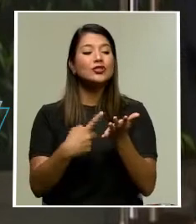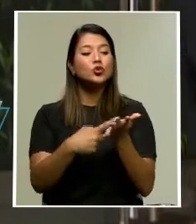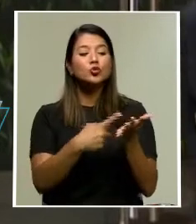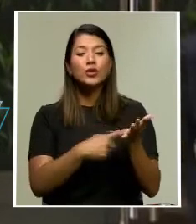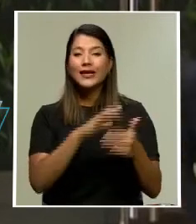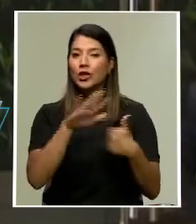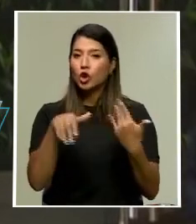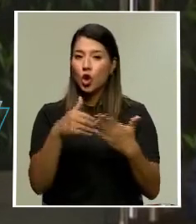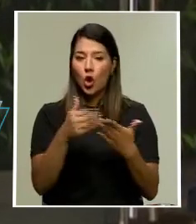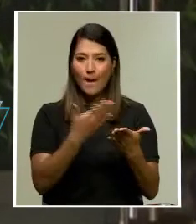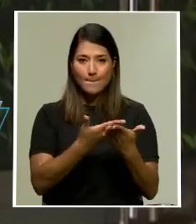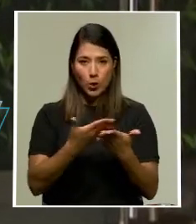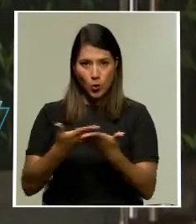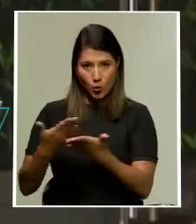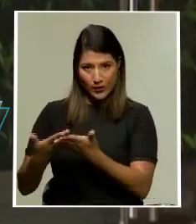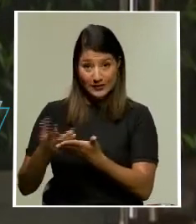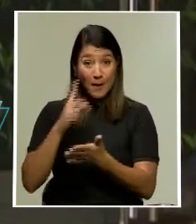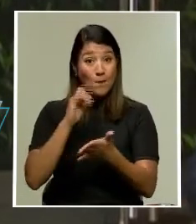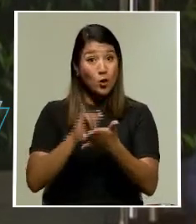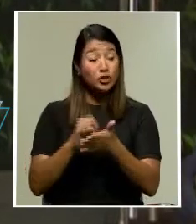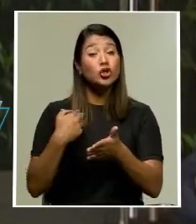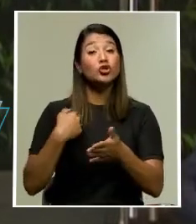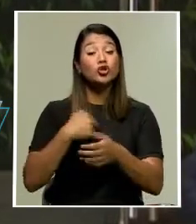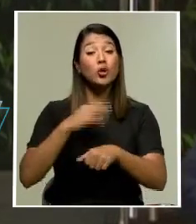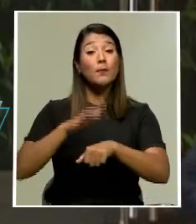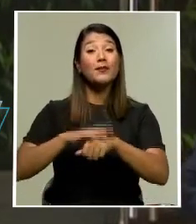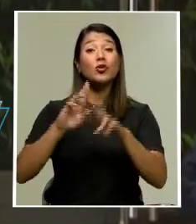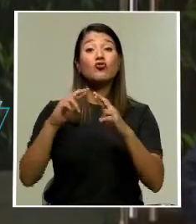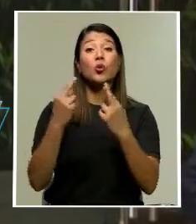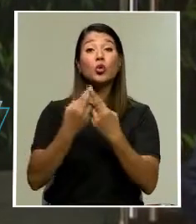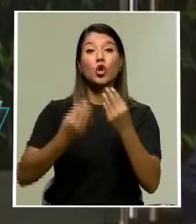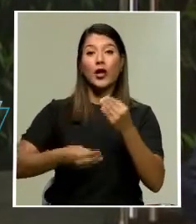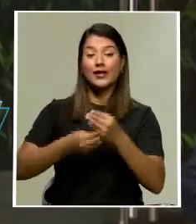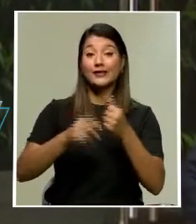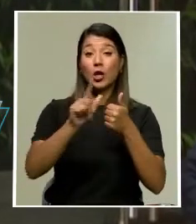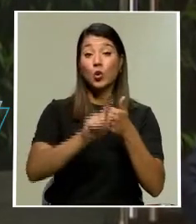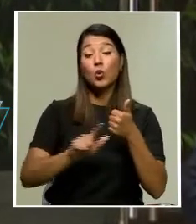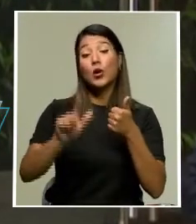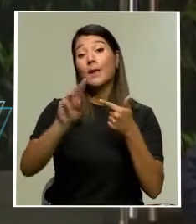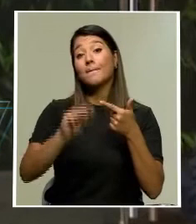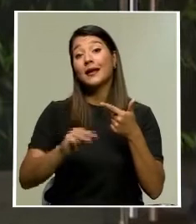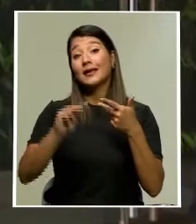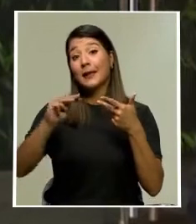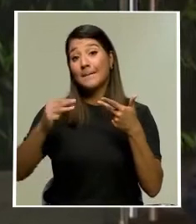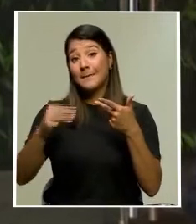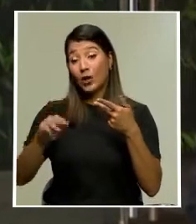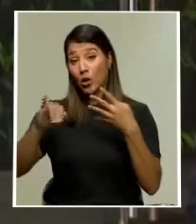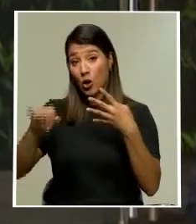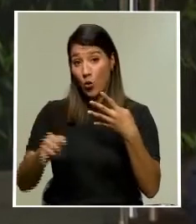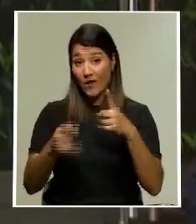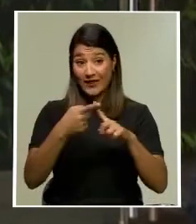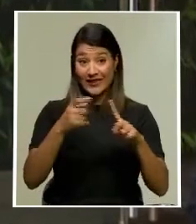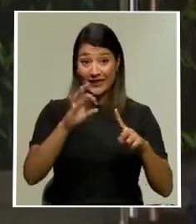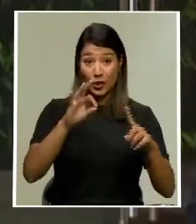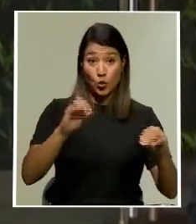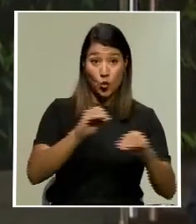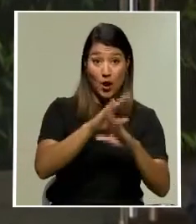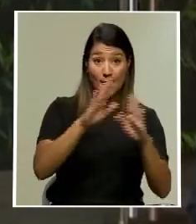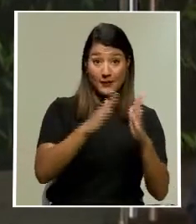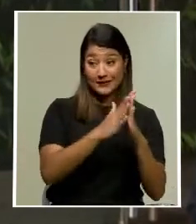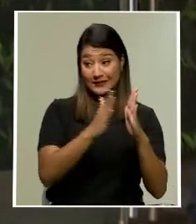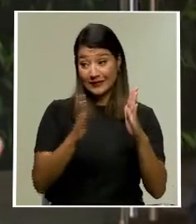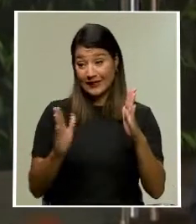aquí en el plenario. Por eso habilitamos sesiones extraordinarias lunes, martes, miércoles y jueves desde las 9 de la mañana hasta las 6 de la